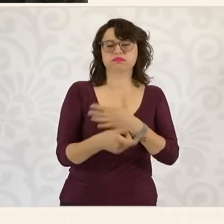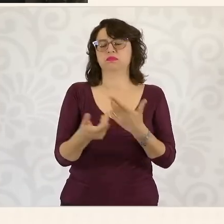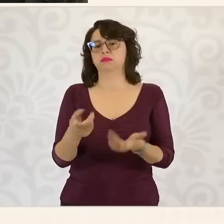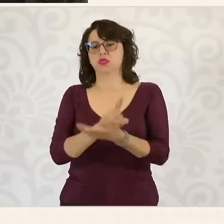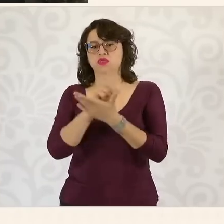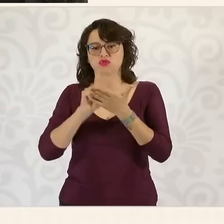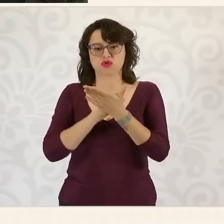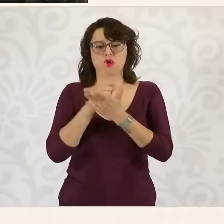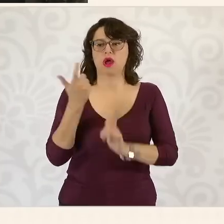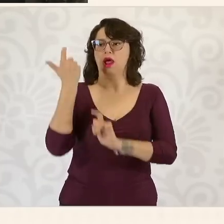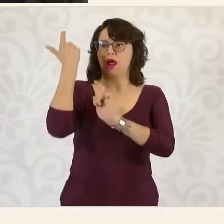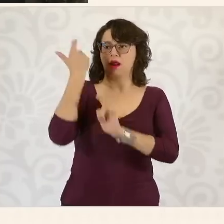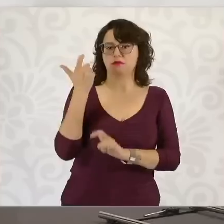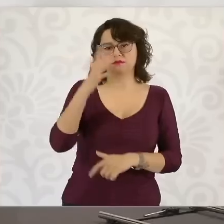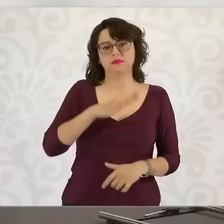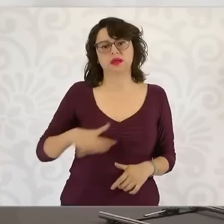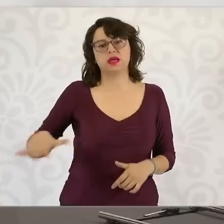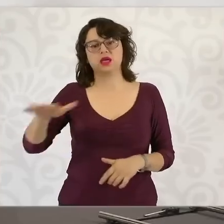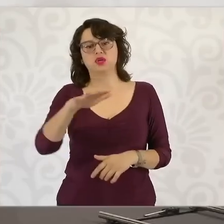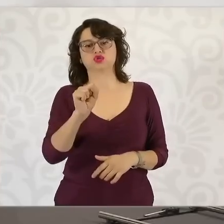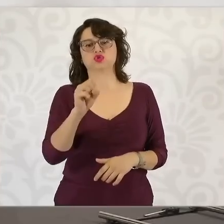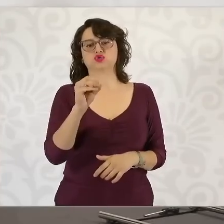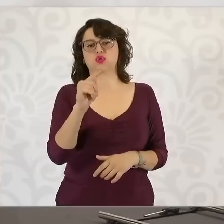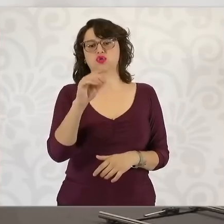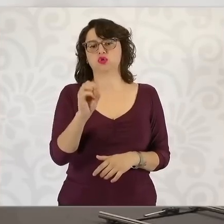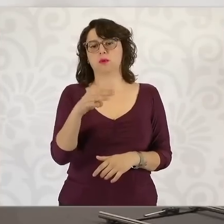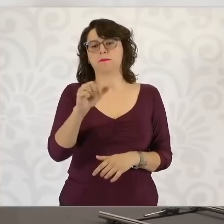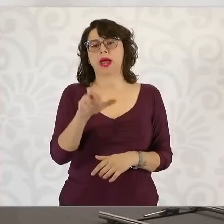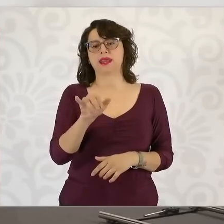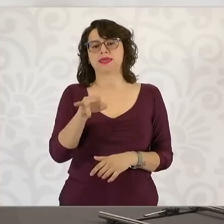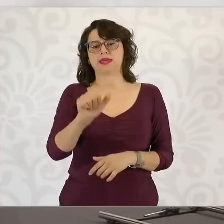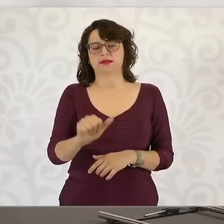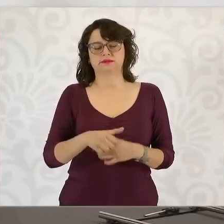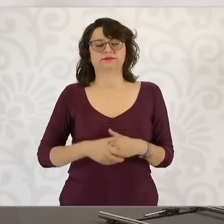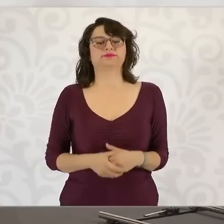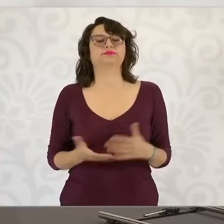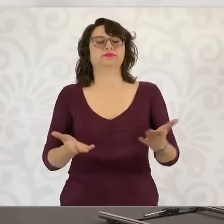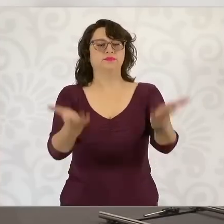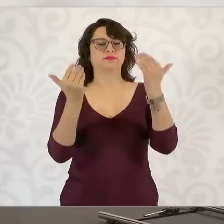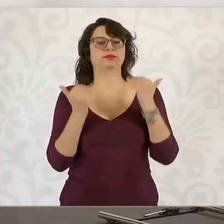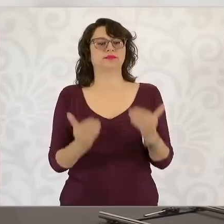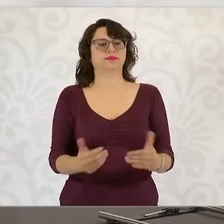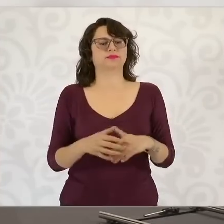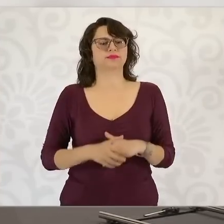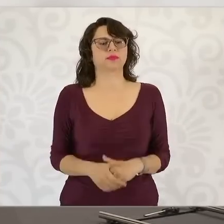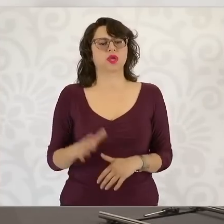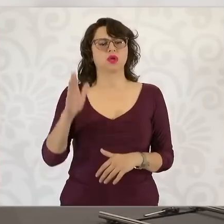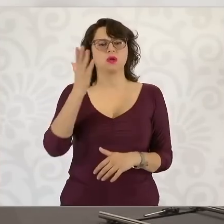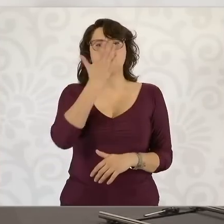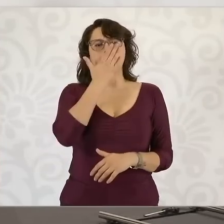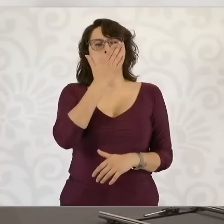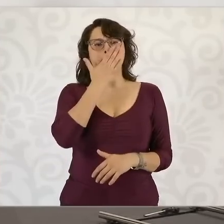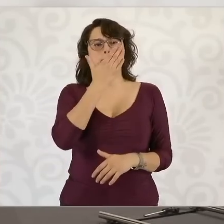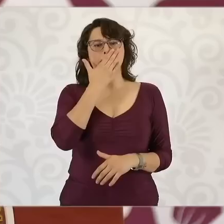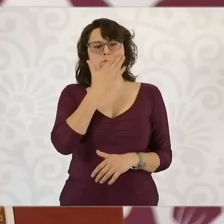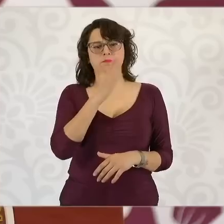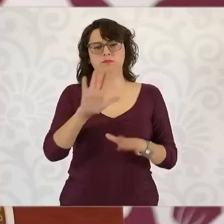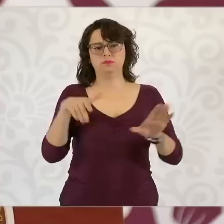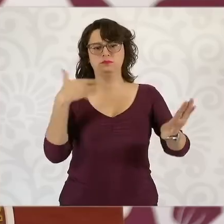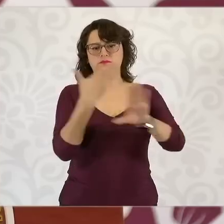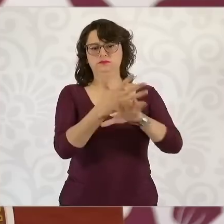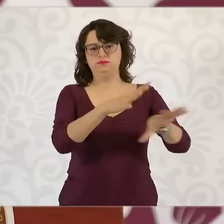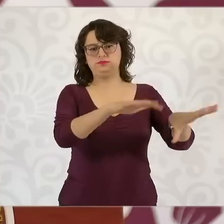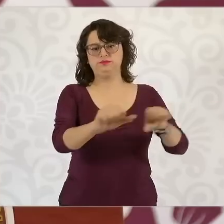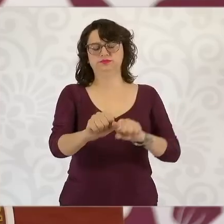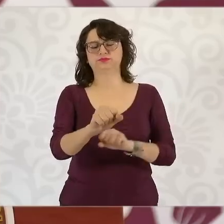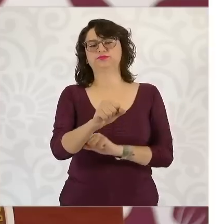operación en Soto La Marina. En Nogales, Sonora, se cumplimentó una orden de aprehensión en contra de Francisco N., integrante de la célula delictiva